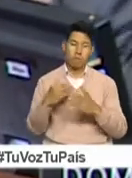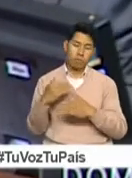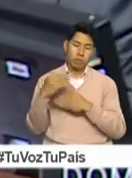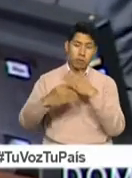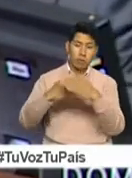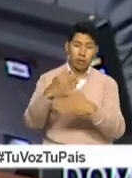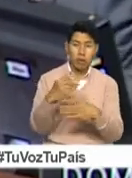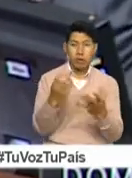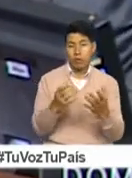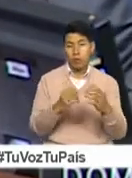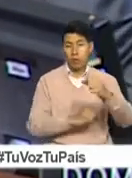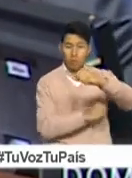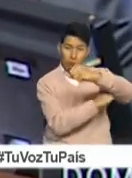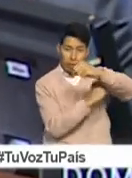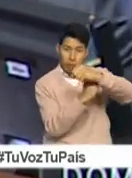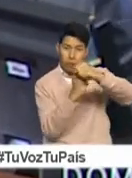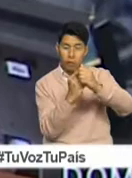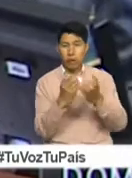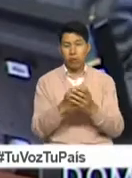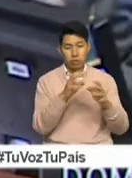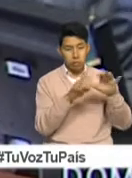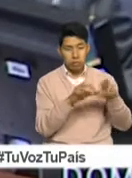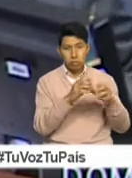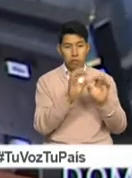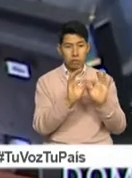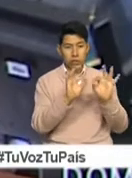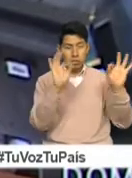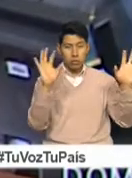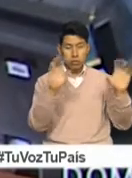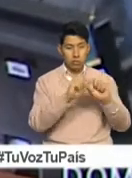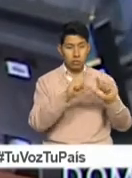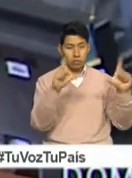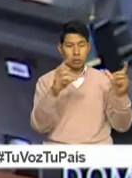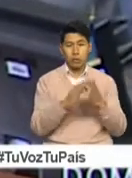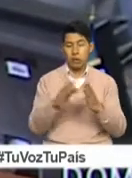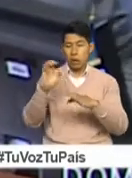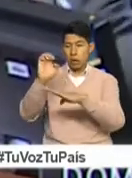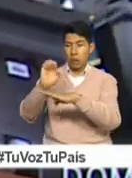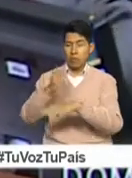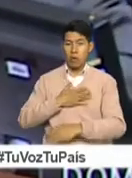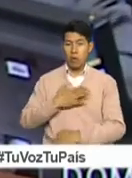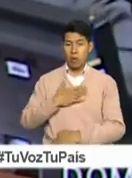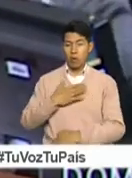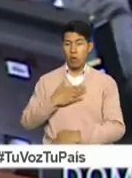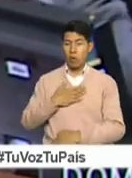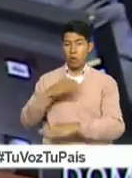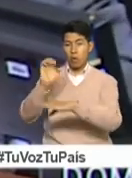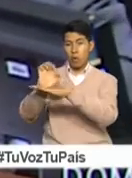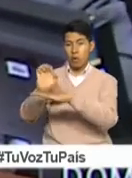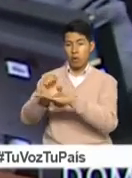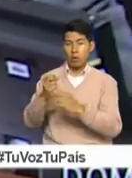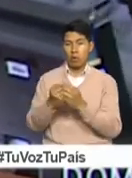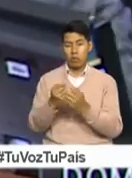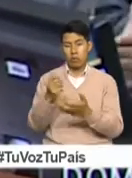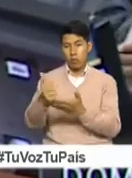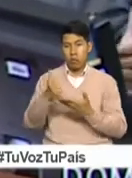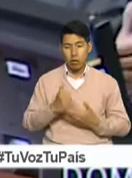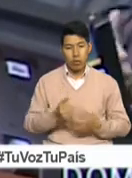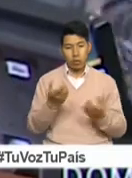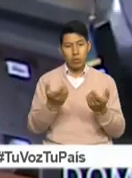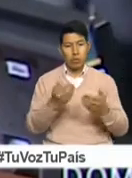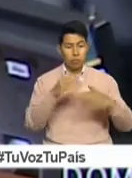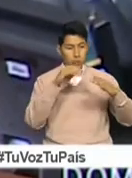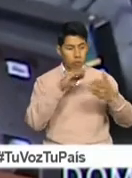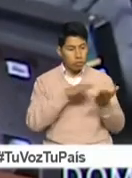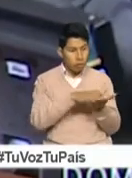fortalecido desde un sistema electoral propio ecuatoriano al tener un sistema de escrutinio que nos permite escanear las actas